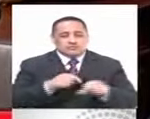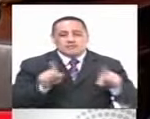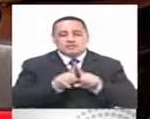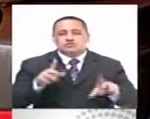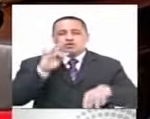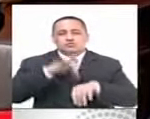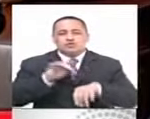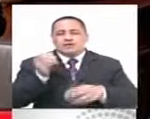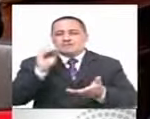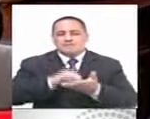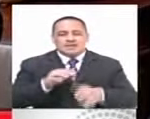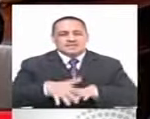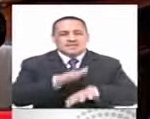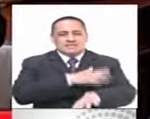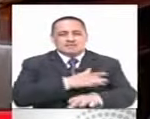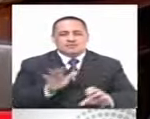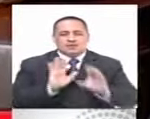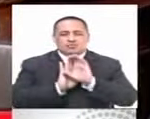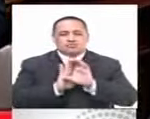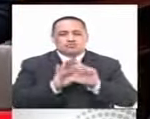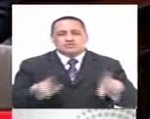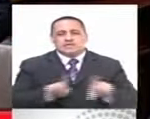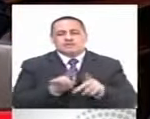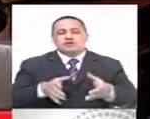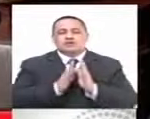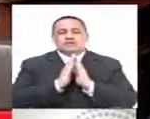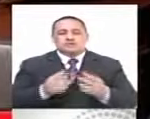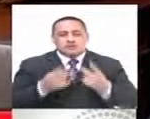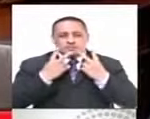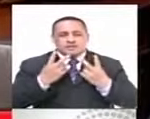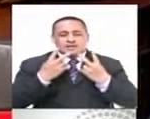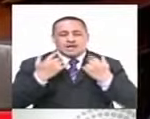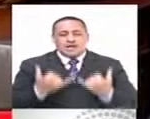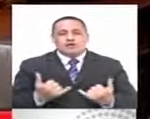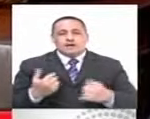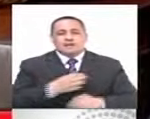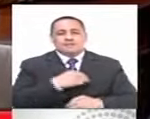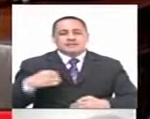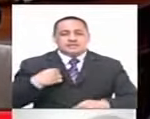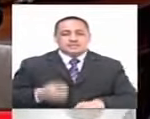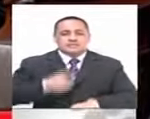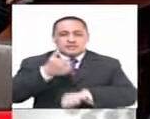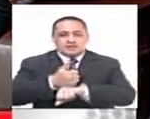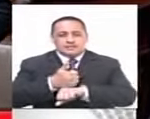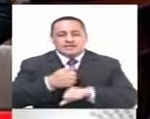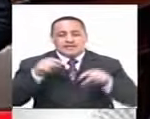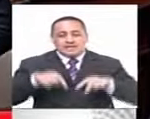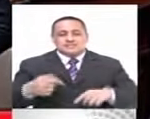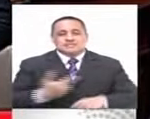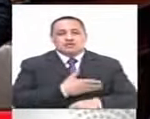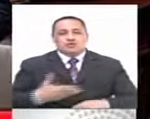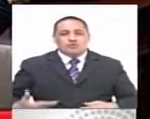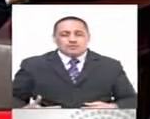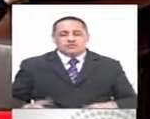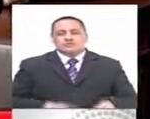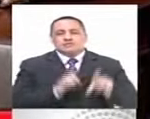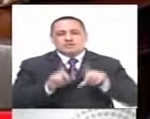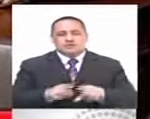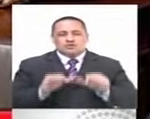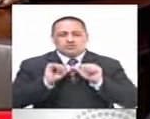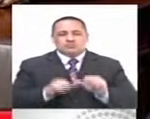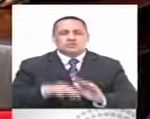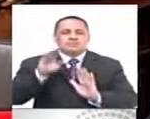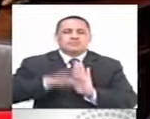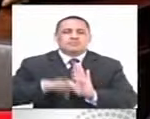tema de asamblea constituyente. Y ese pedido lo hemos solicitado a la Premier. Este gobierno sigue